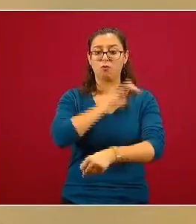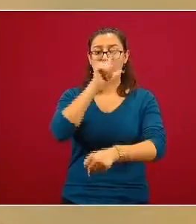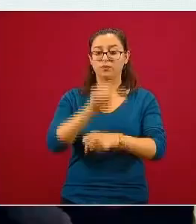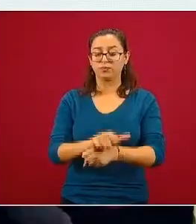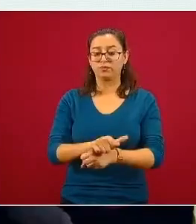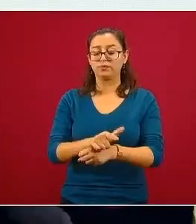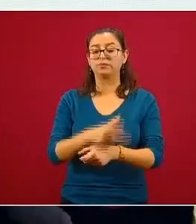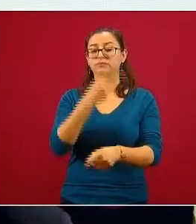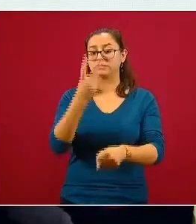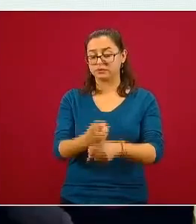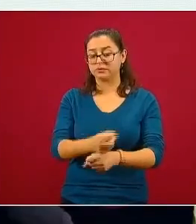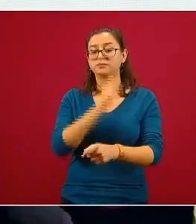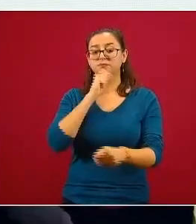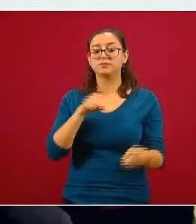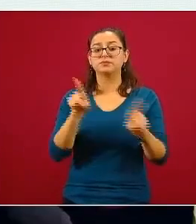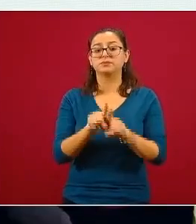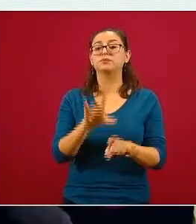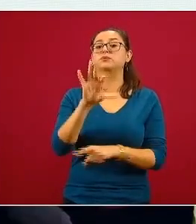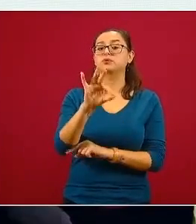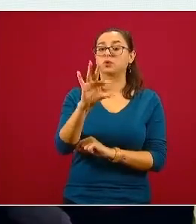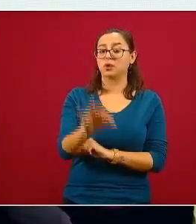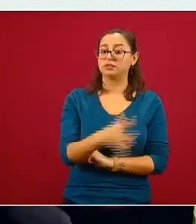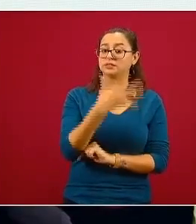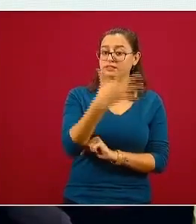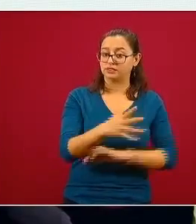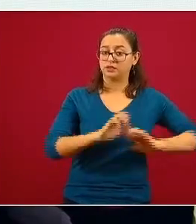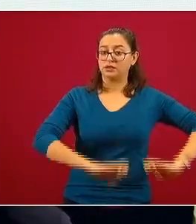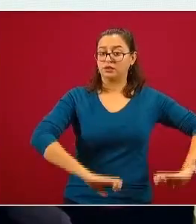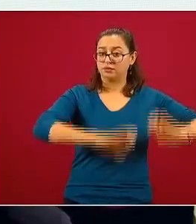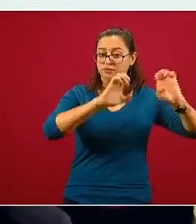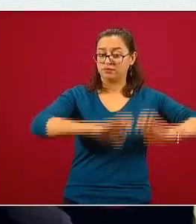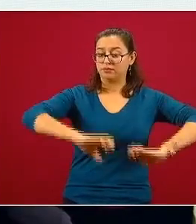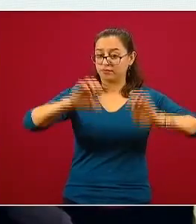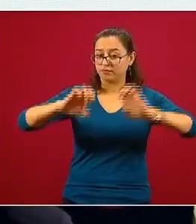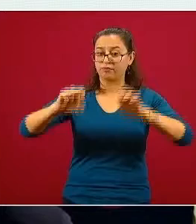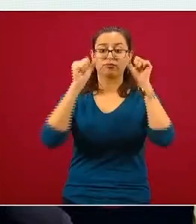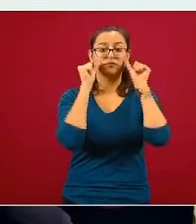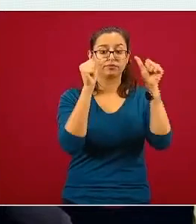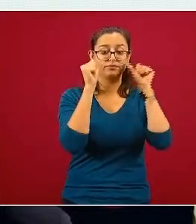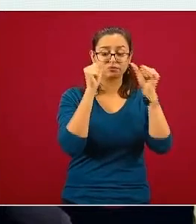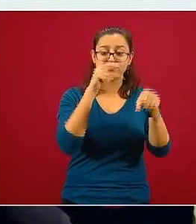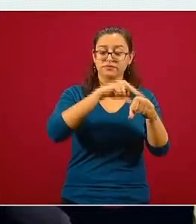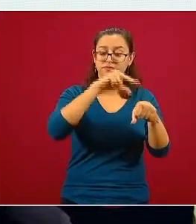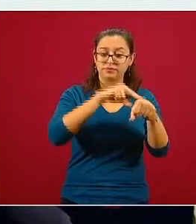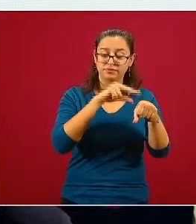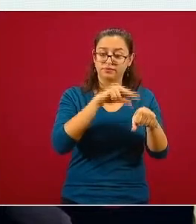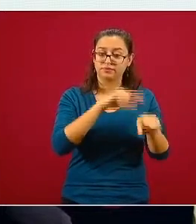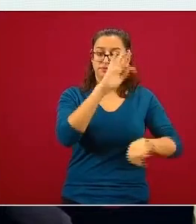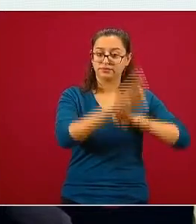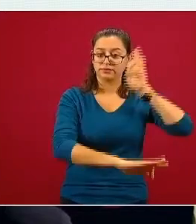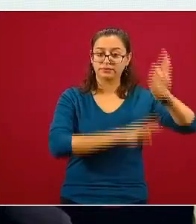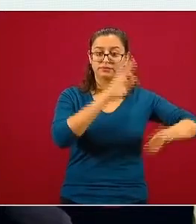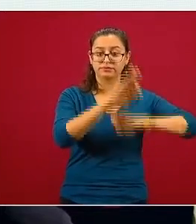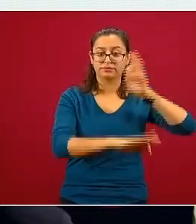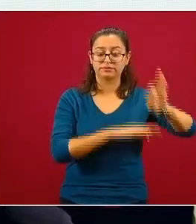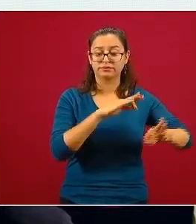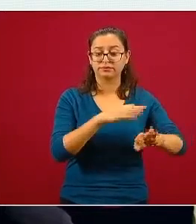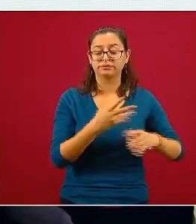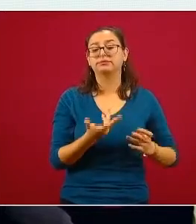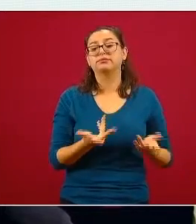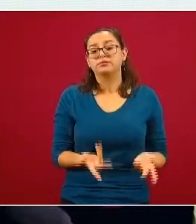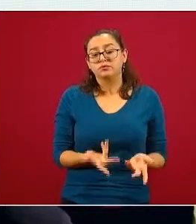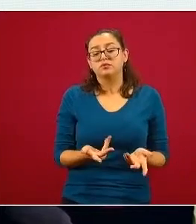estos 65 edificios, 45 son edificios que dan atención médica. Esto nos